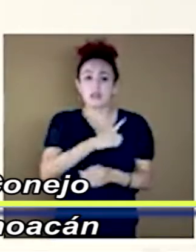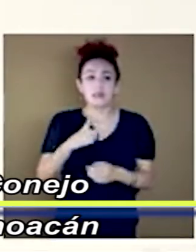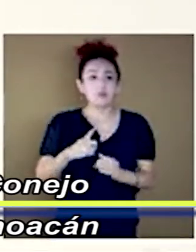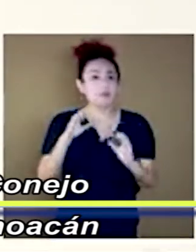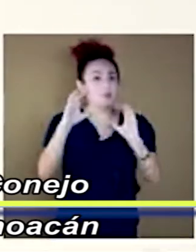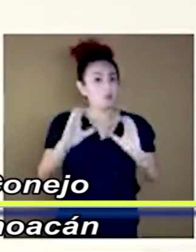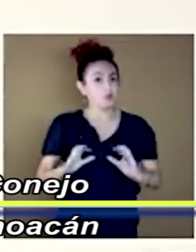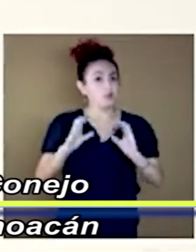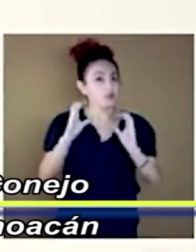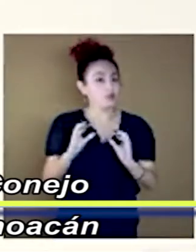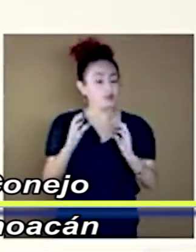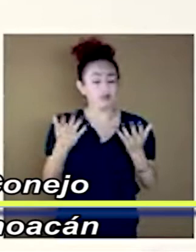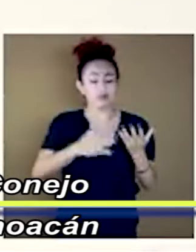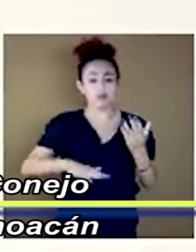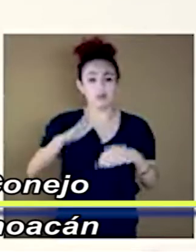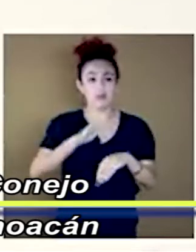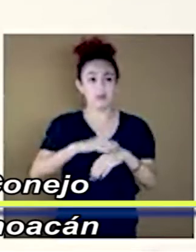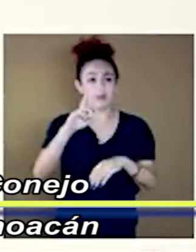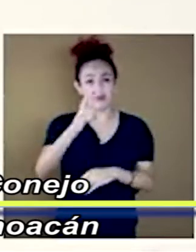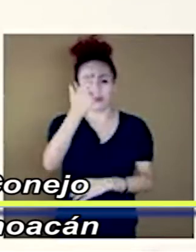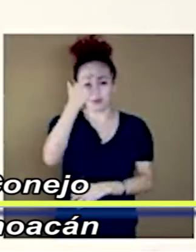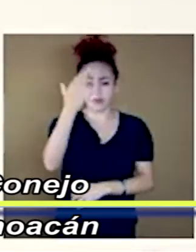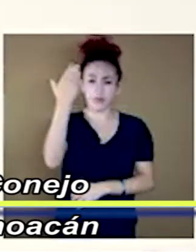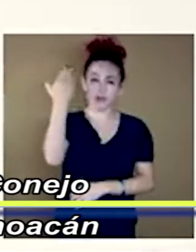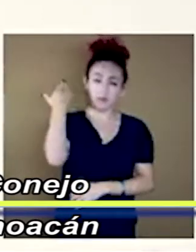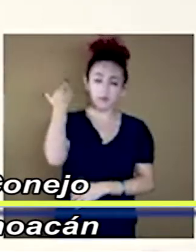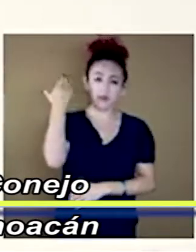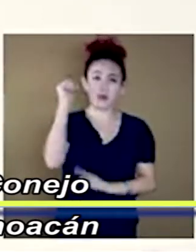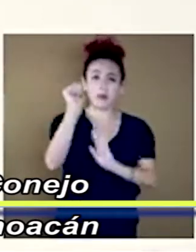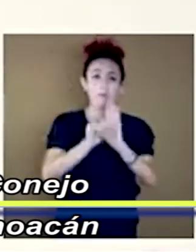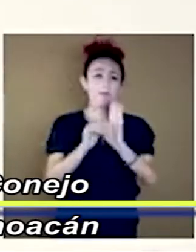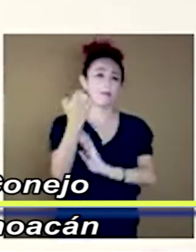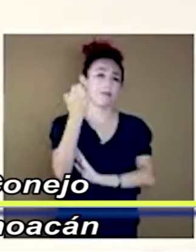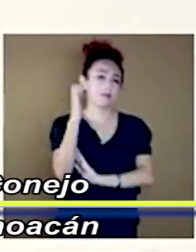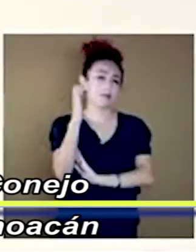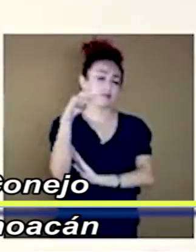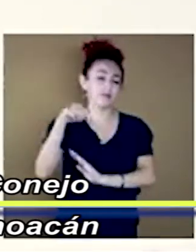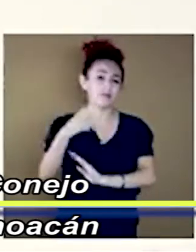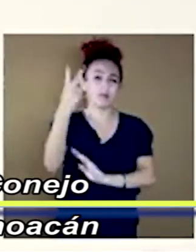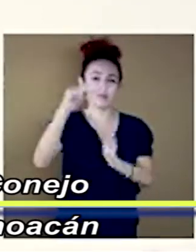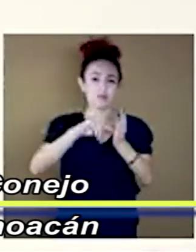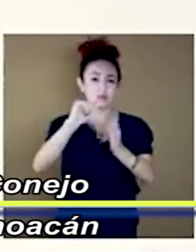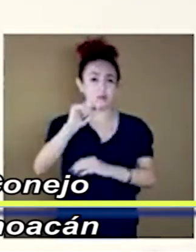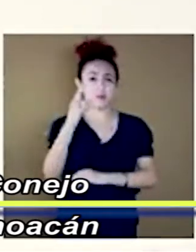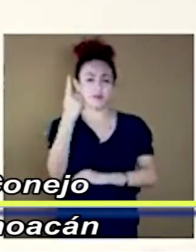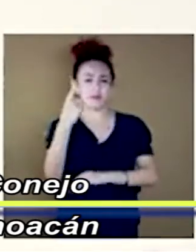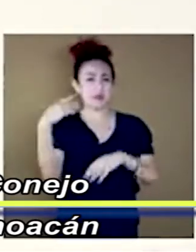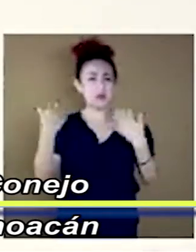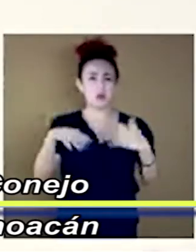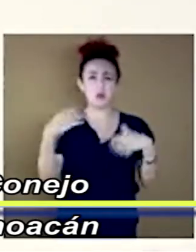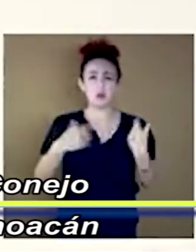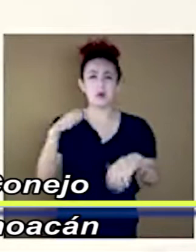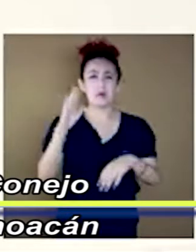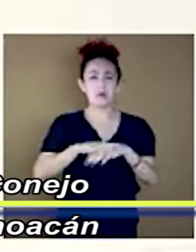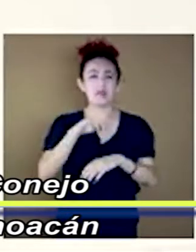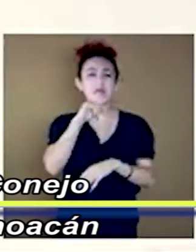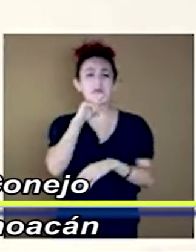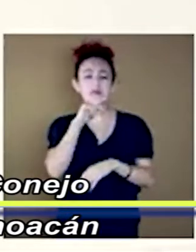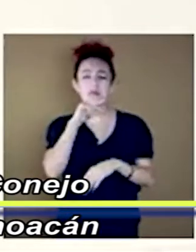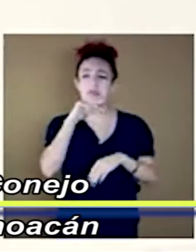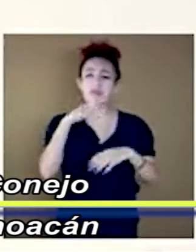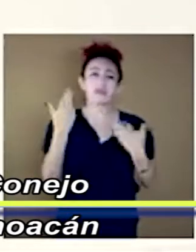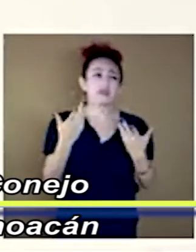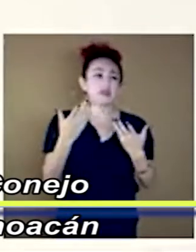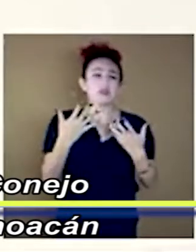referirnos, hay que recordar el mes de enero de este año, que fue muy crítico porque se